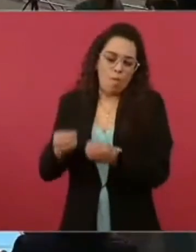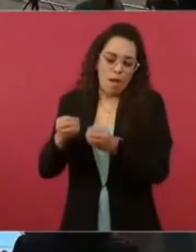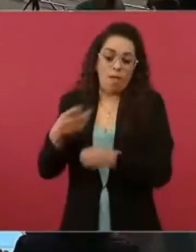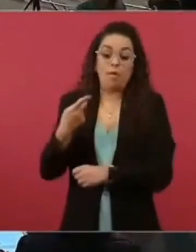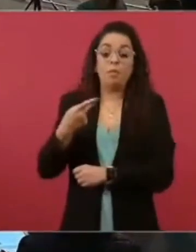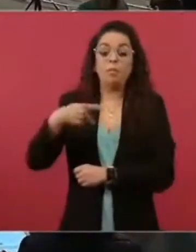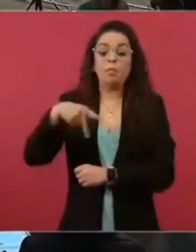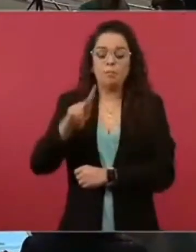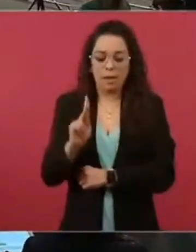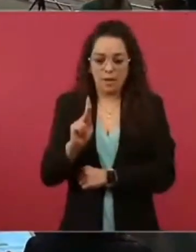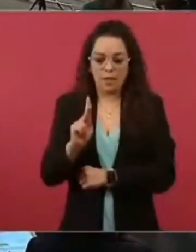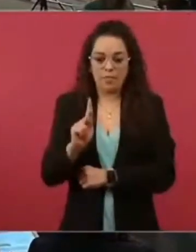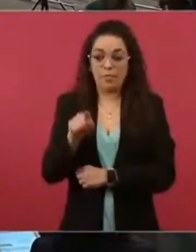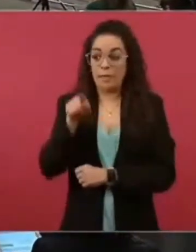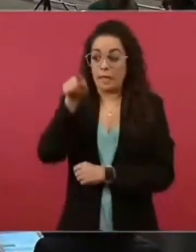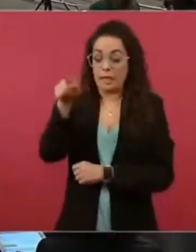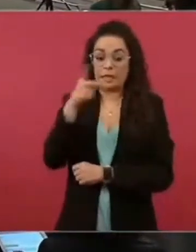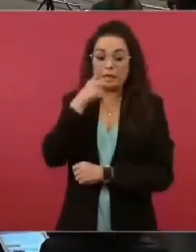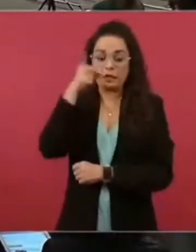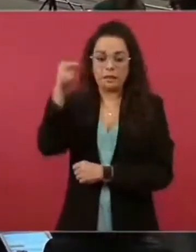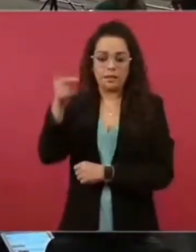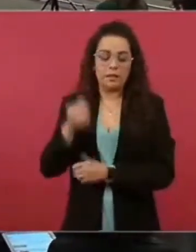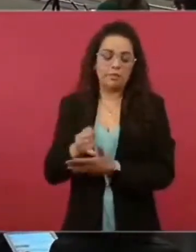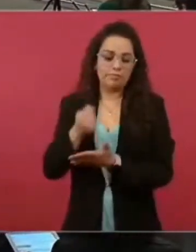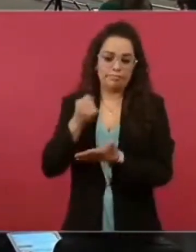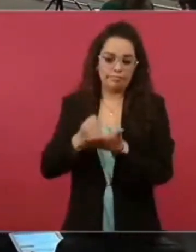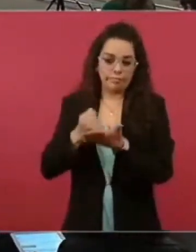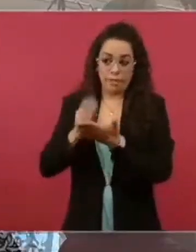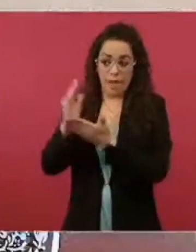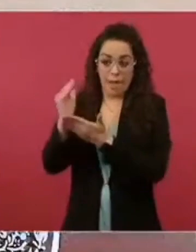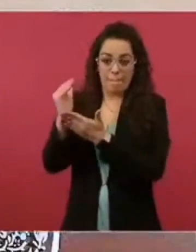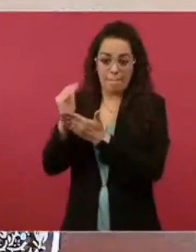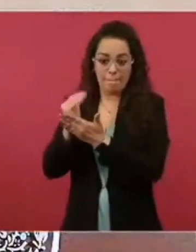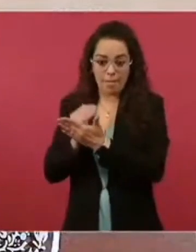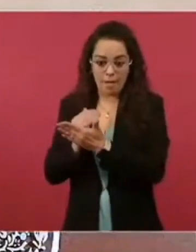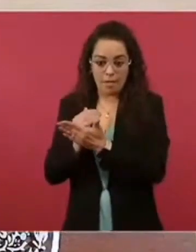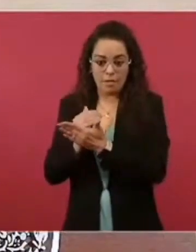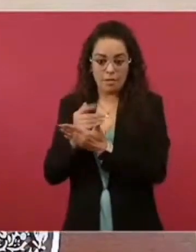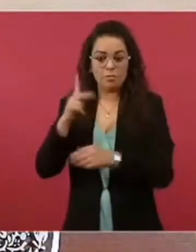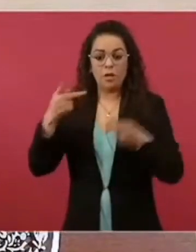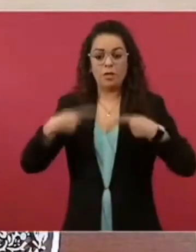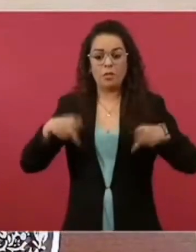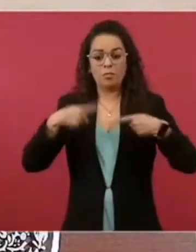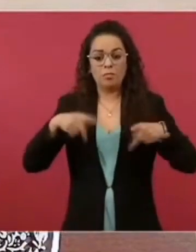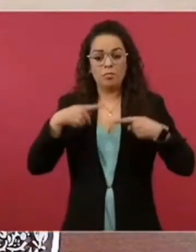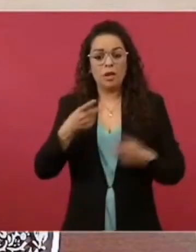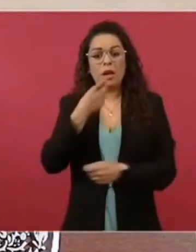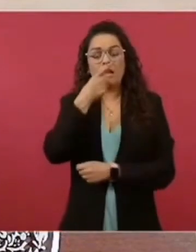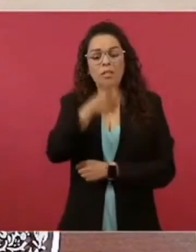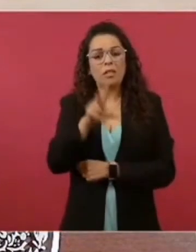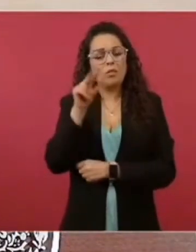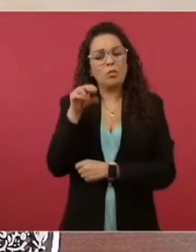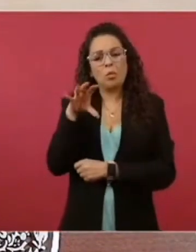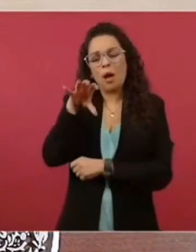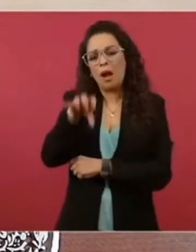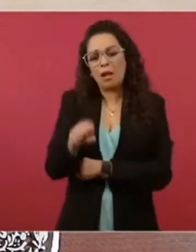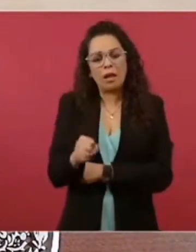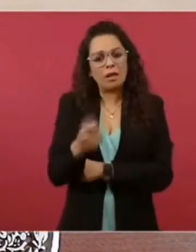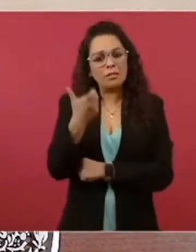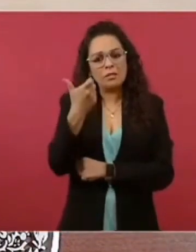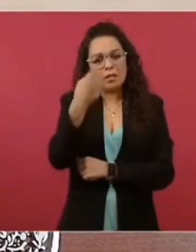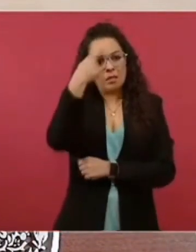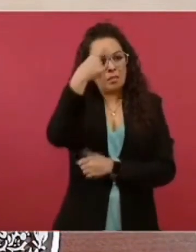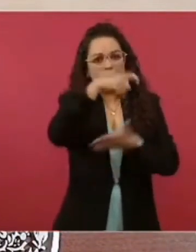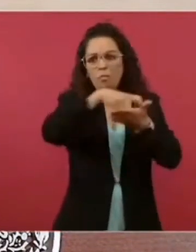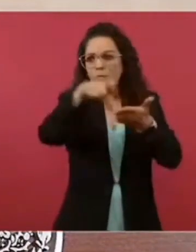con la inflación a la baja y que cada que salen a hacer las compras alcanza para menos. Los productos son menos y eso está impactando, como usted lo comenta, lo